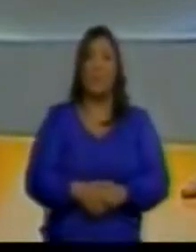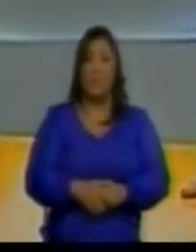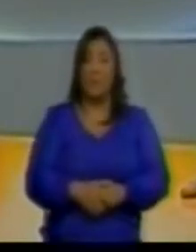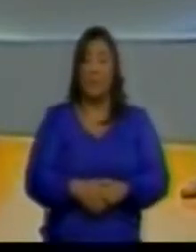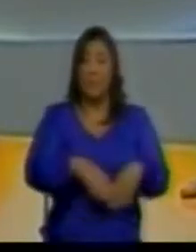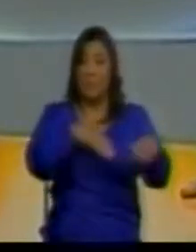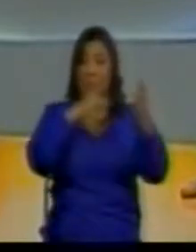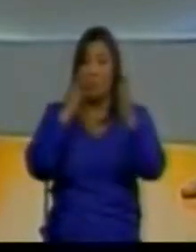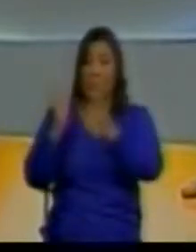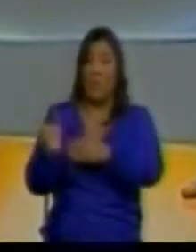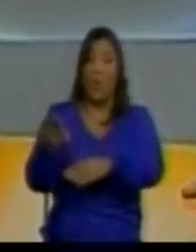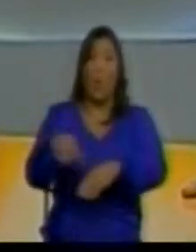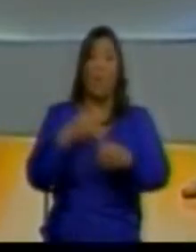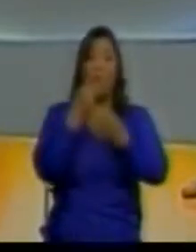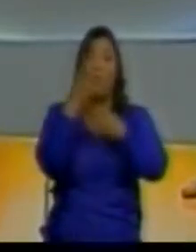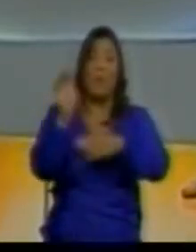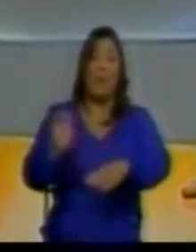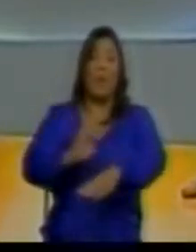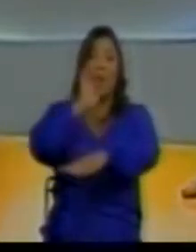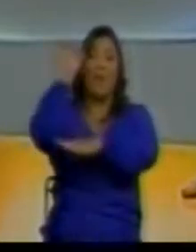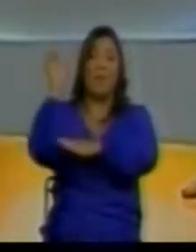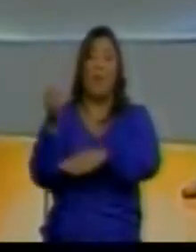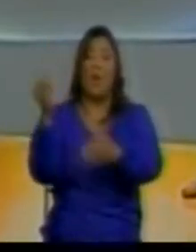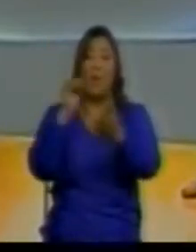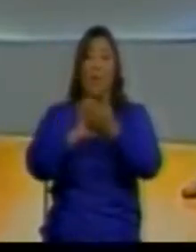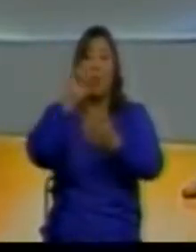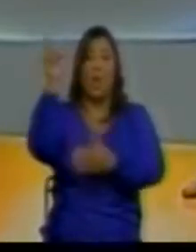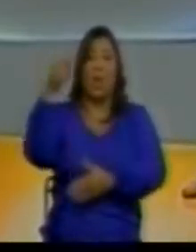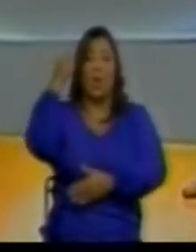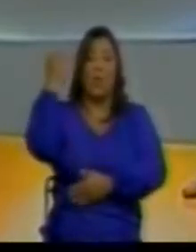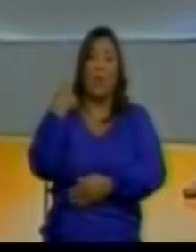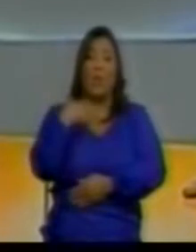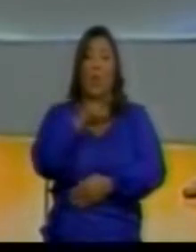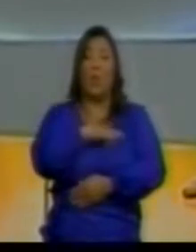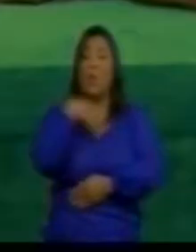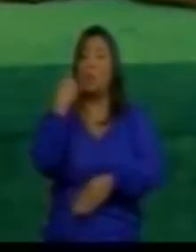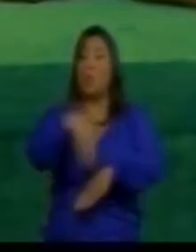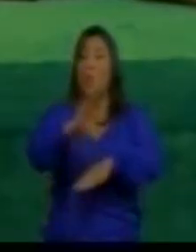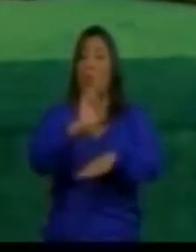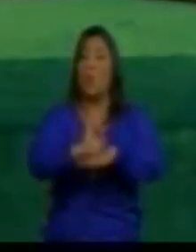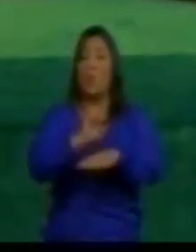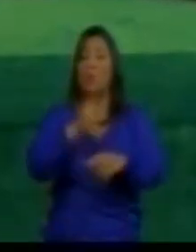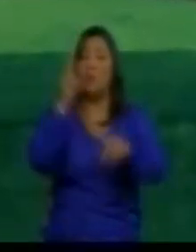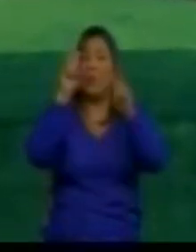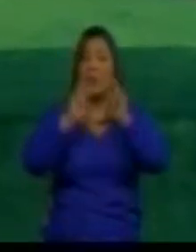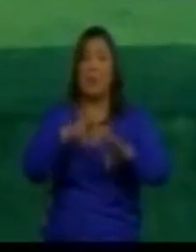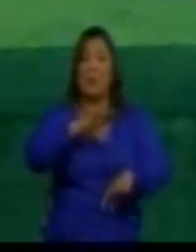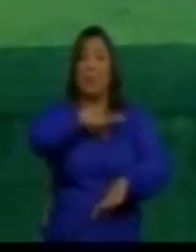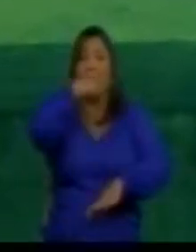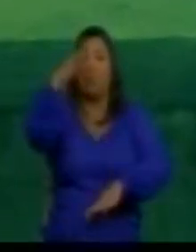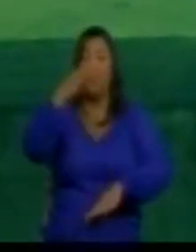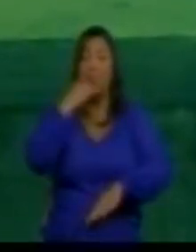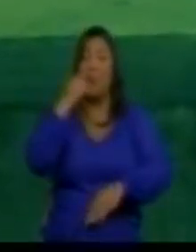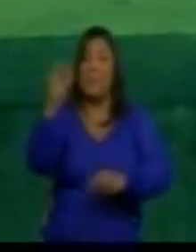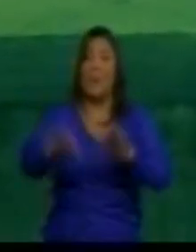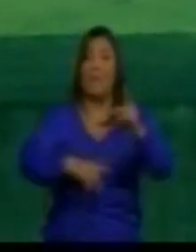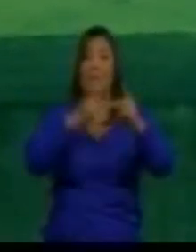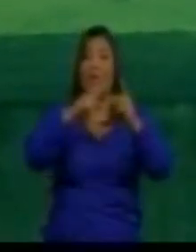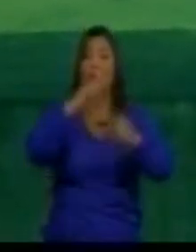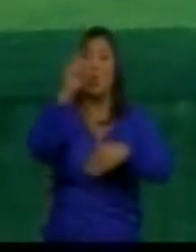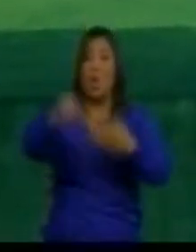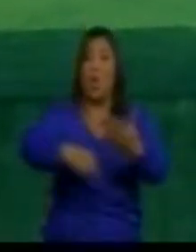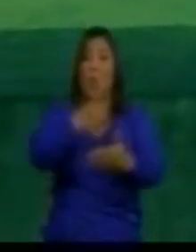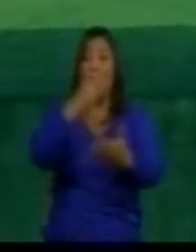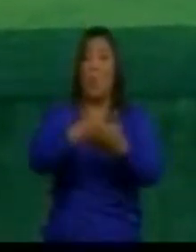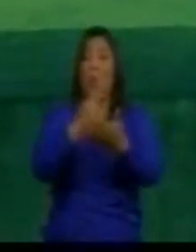Con la declaratoria de emergencia sanitaria dispuesta por el gobierno de nuestro país por el coronavirus, el prefecto del Guayas, Carlos Luis Morales,